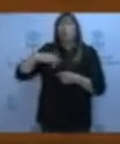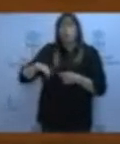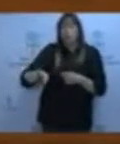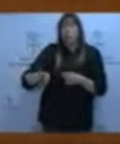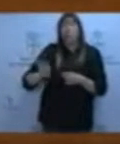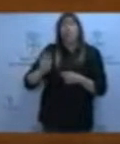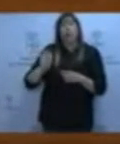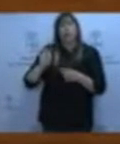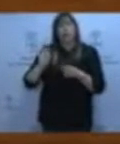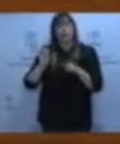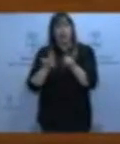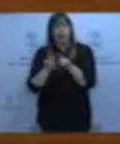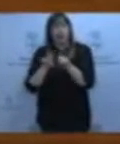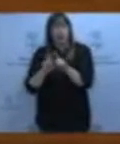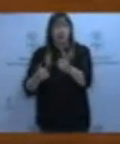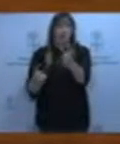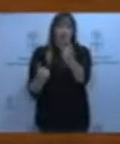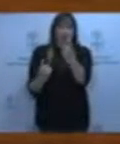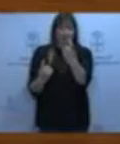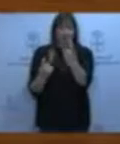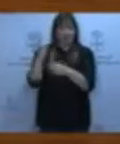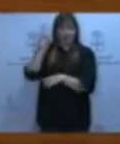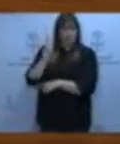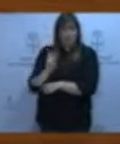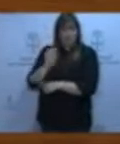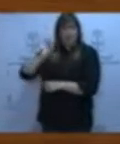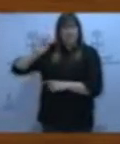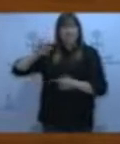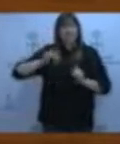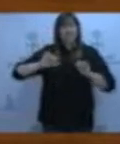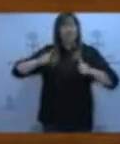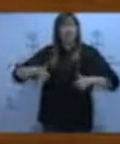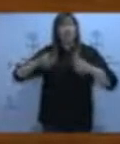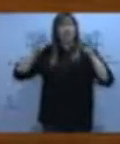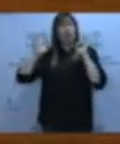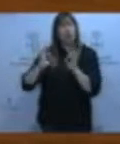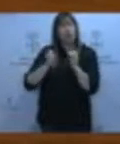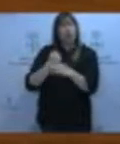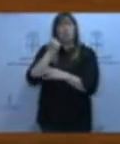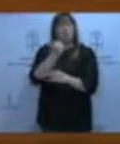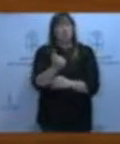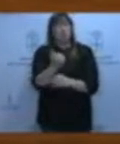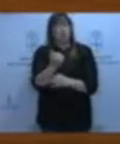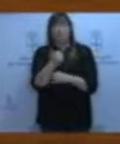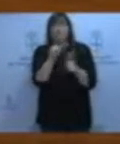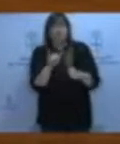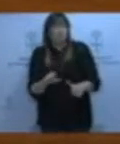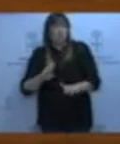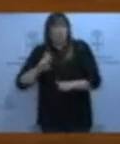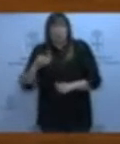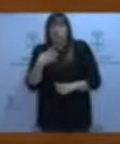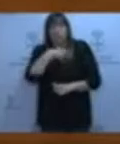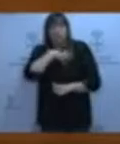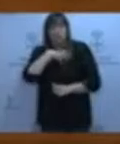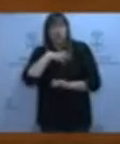valiosas lecciones magistrales. Apoyamos la iniciativa concreta, vamos a votar a favor, como no puede ser de otra manera, pero es